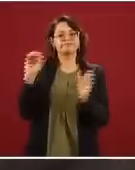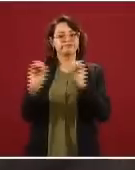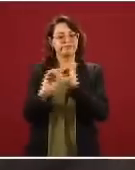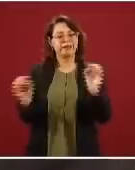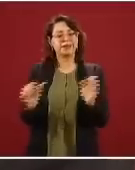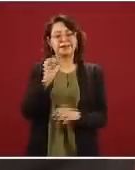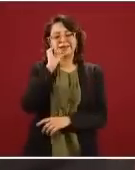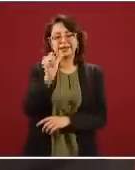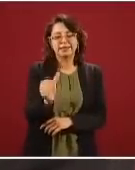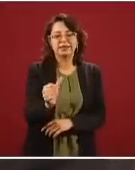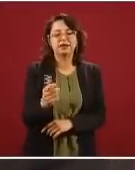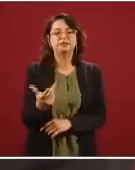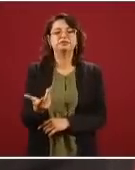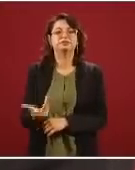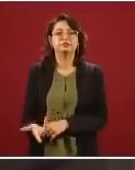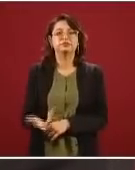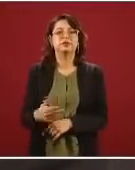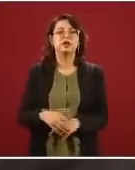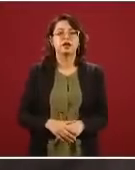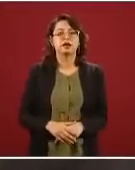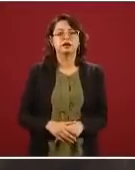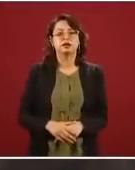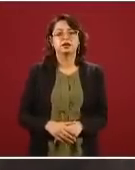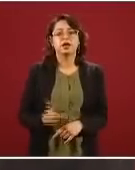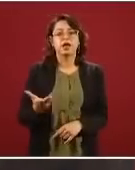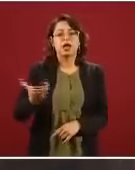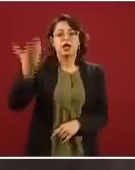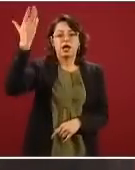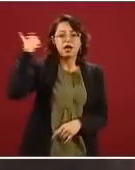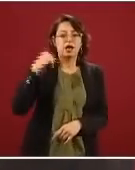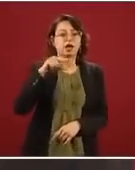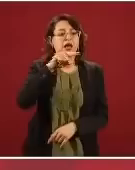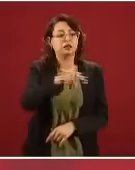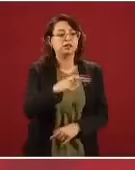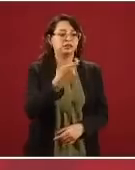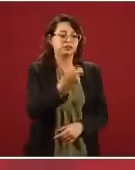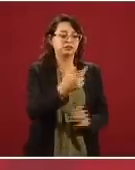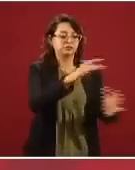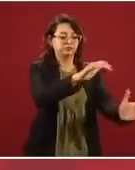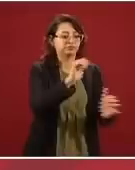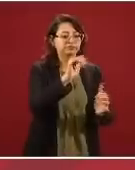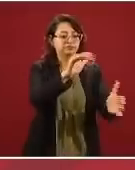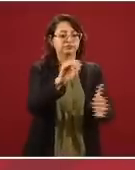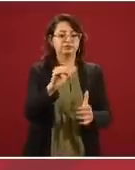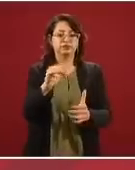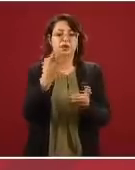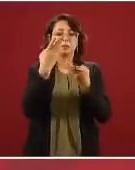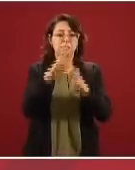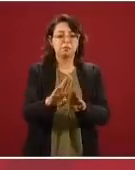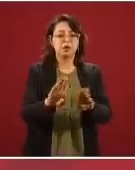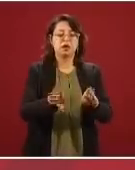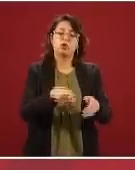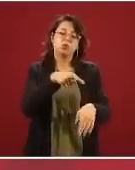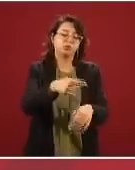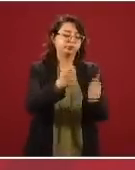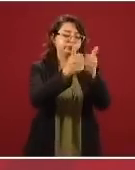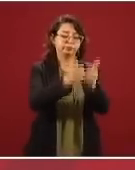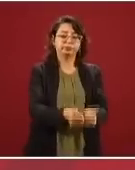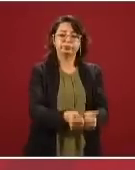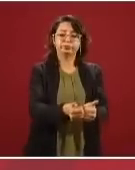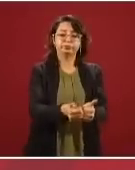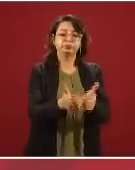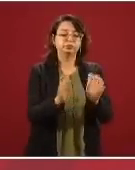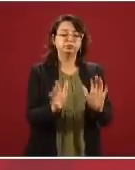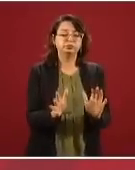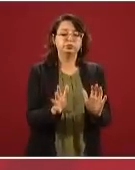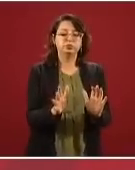confiscaban recursos económicos, quedaban en las cuentas y daba pie